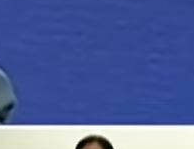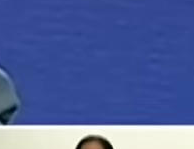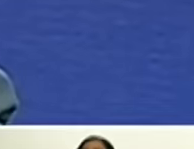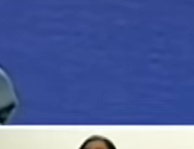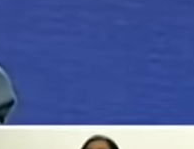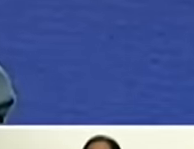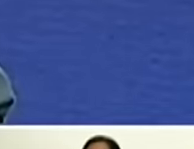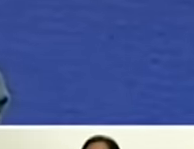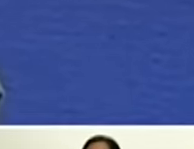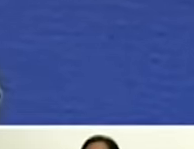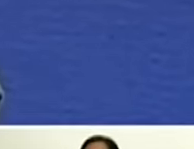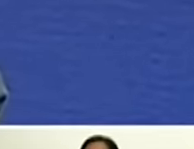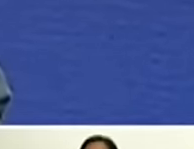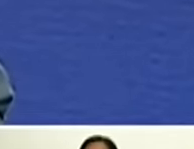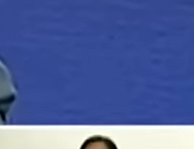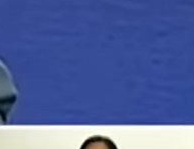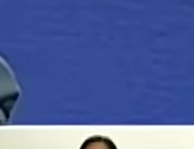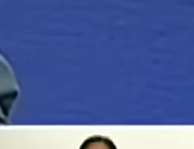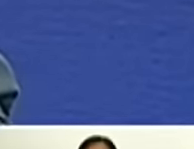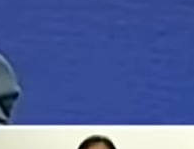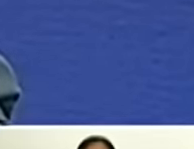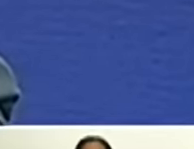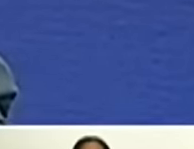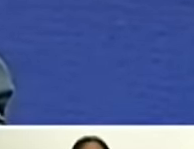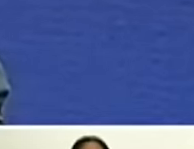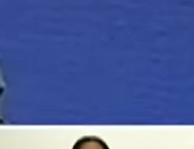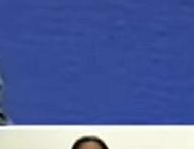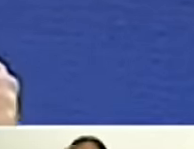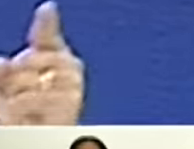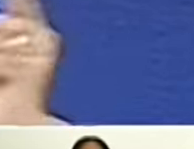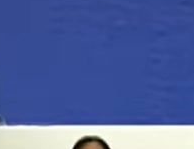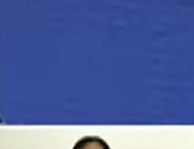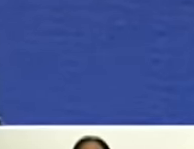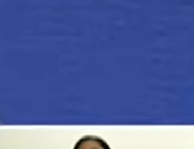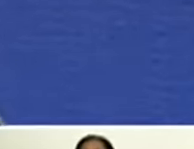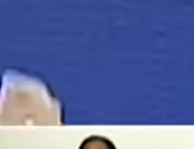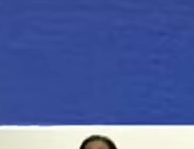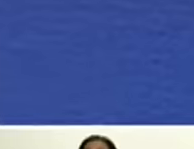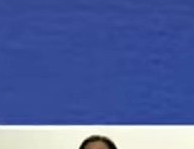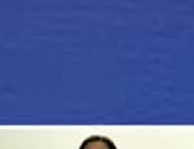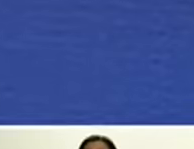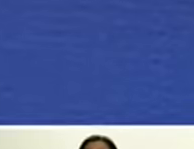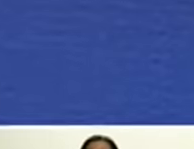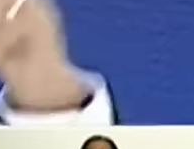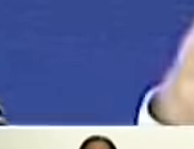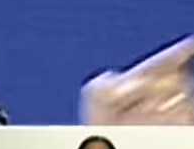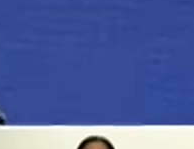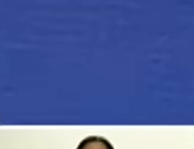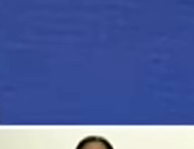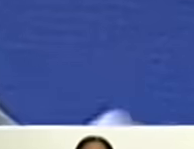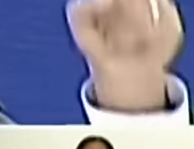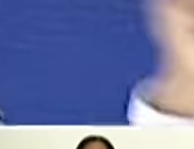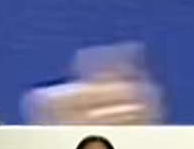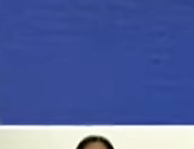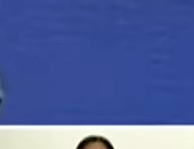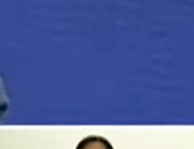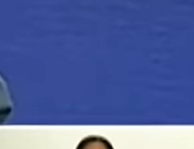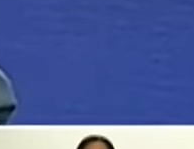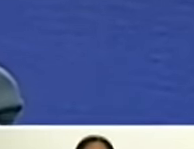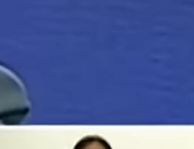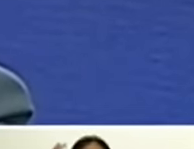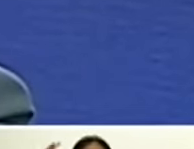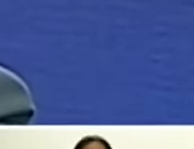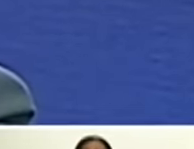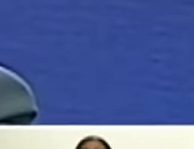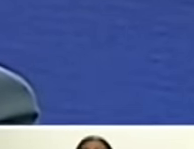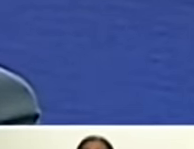a Venezuela. Y así fue. El pueblo casi desarmado se fue a pie hasta las costas de La Guaira, de Puerto Cabello, de